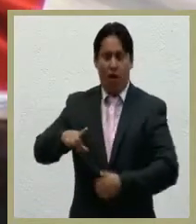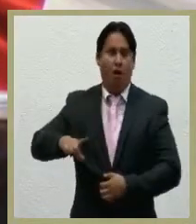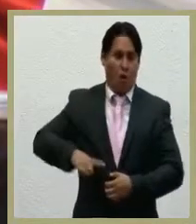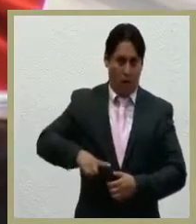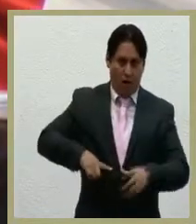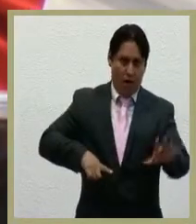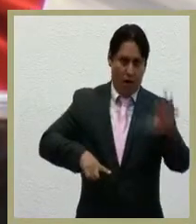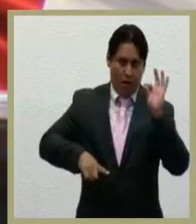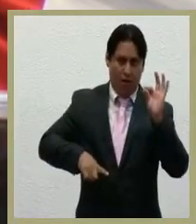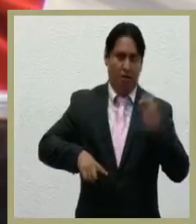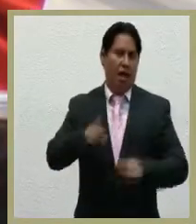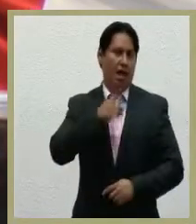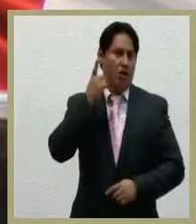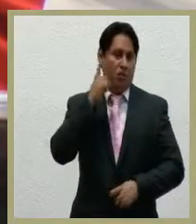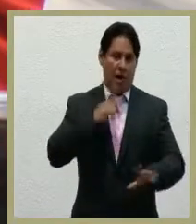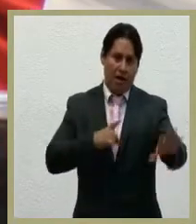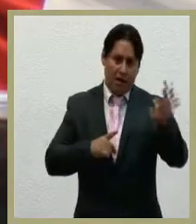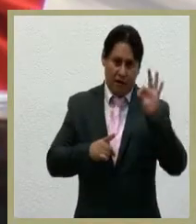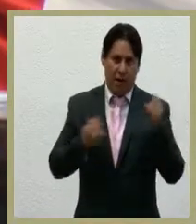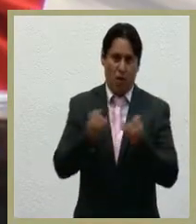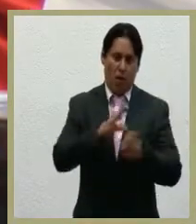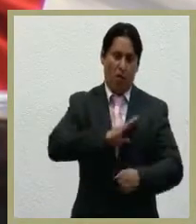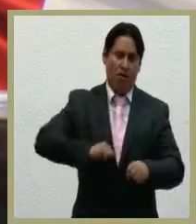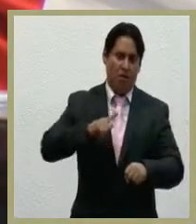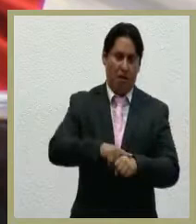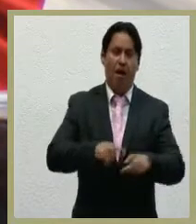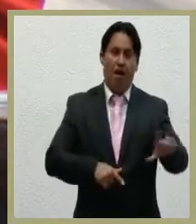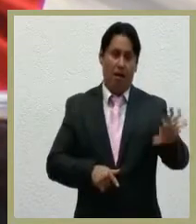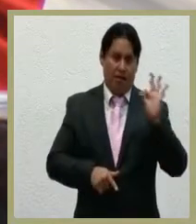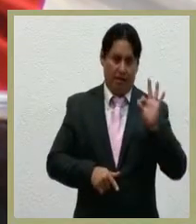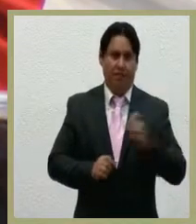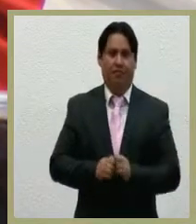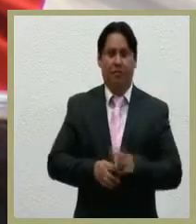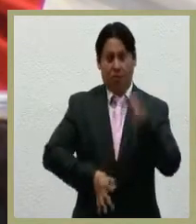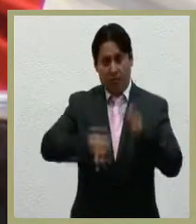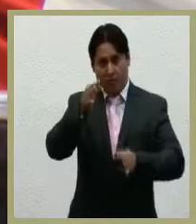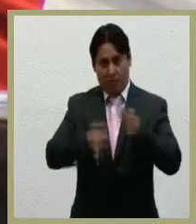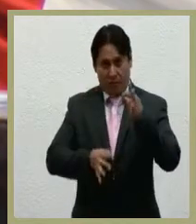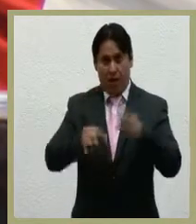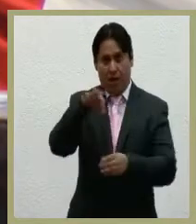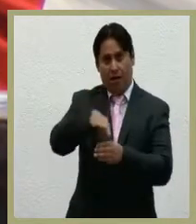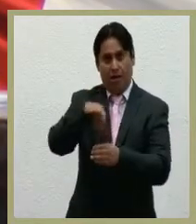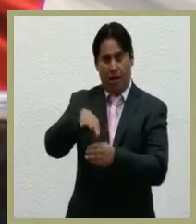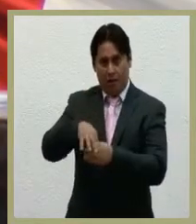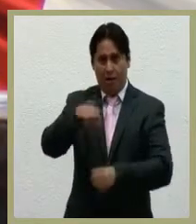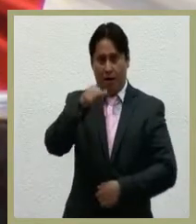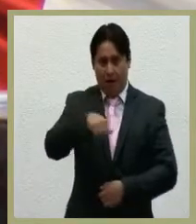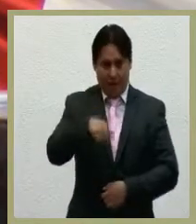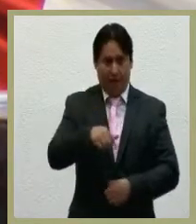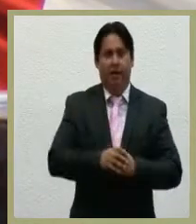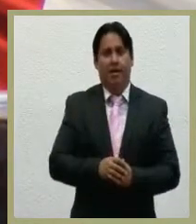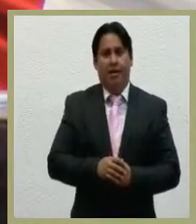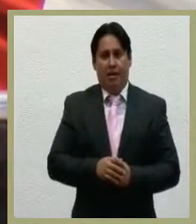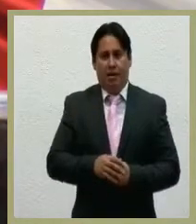diputados locales y miembros de ayuntamientos municipales. El Tribunal Electoral del Poder Judicial de la Federación